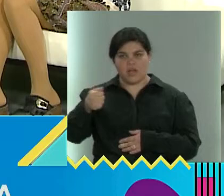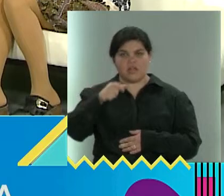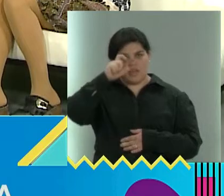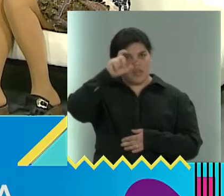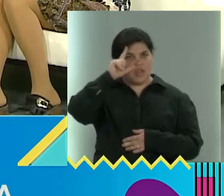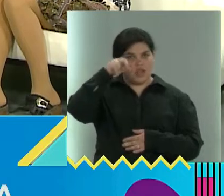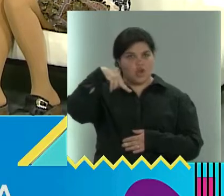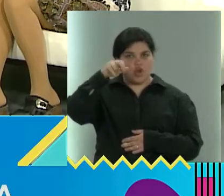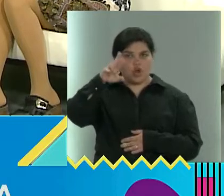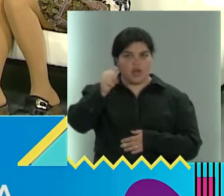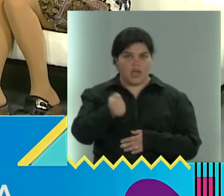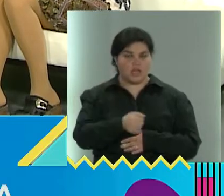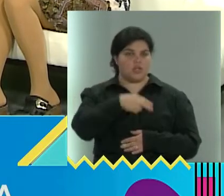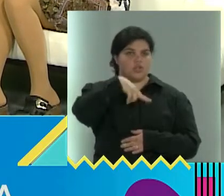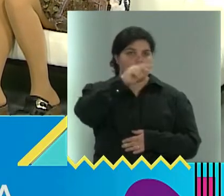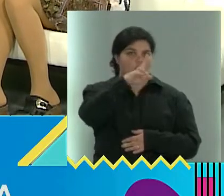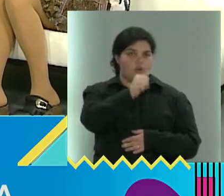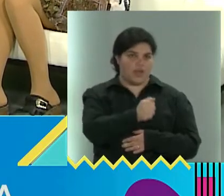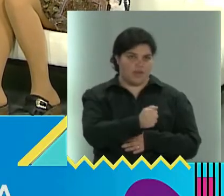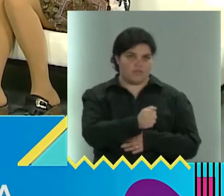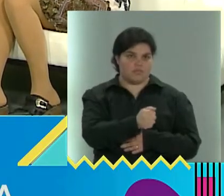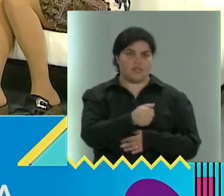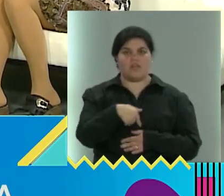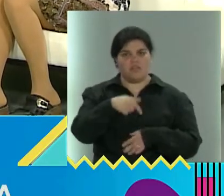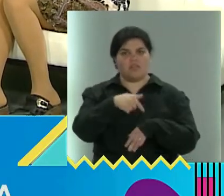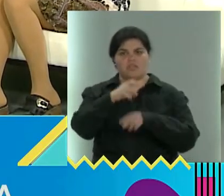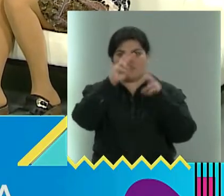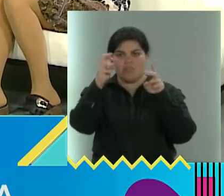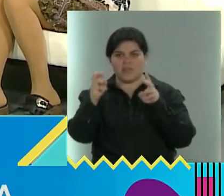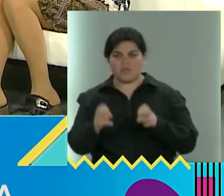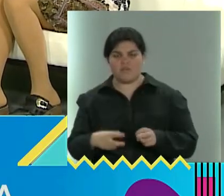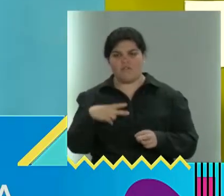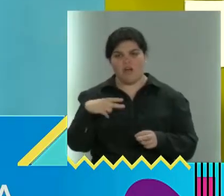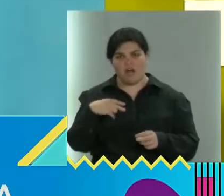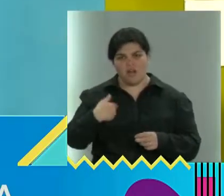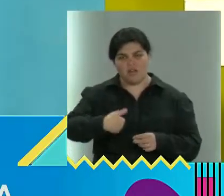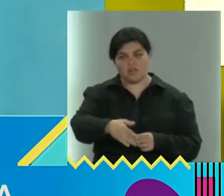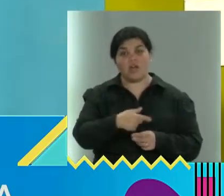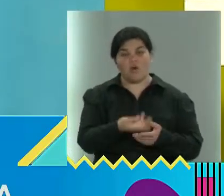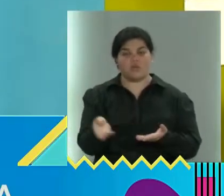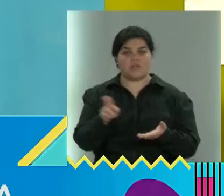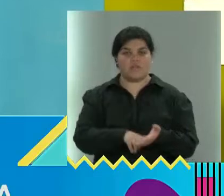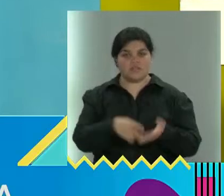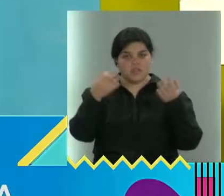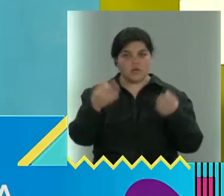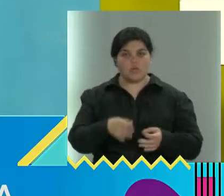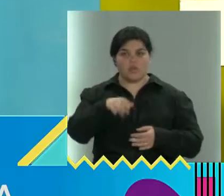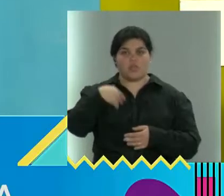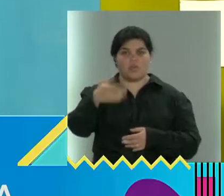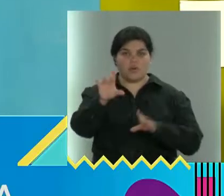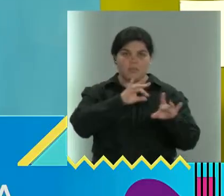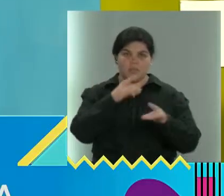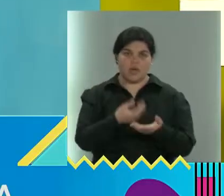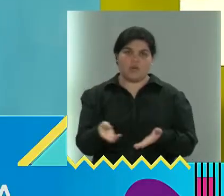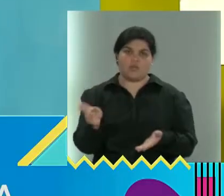placer. Y Nora también. Quedan muchos temas por charlar, pero seguramente vamos a tener la oportunidad de volver a invitarlas a distintos parecidos. Me voy